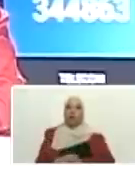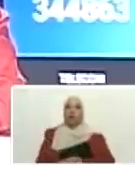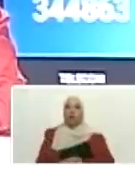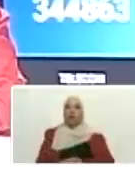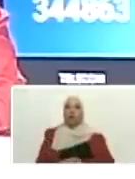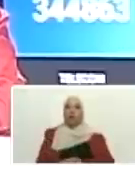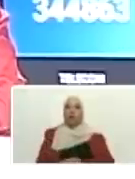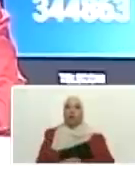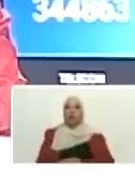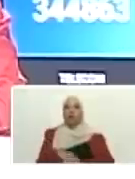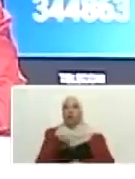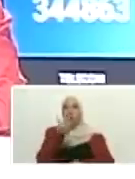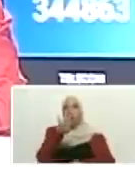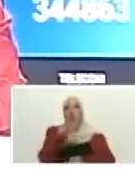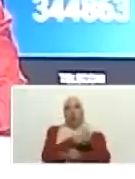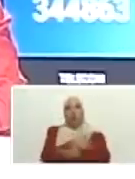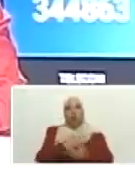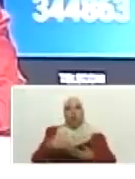ya vamos por